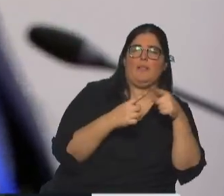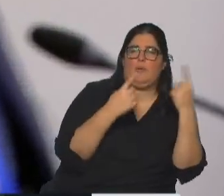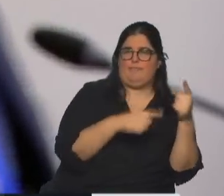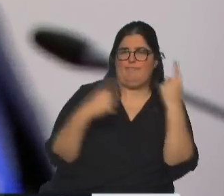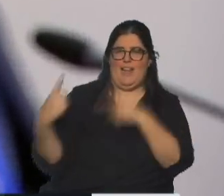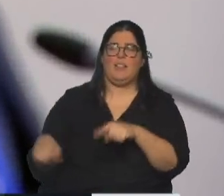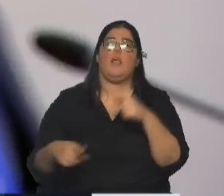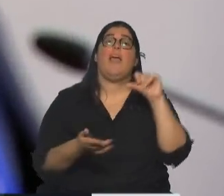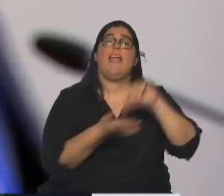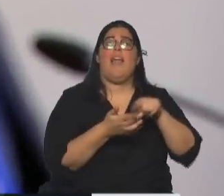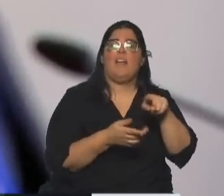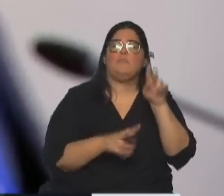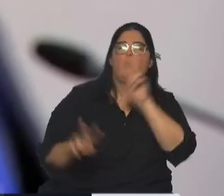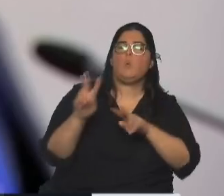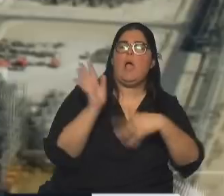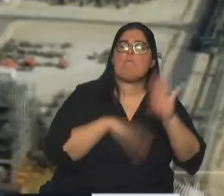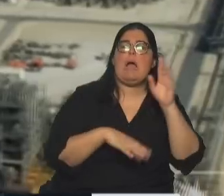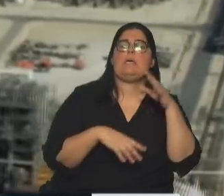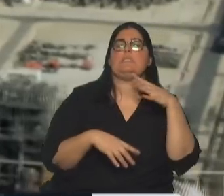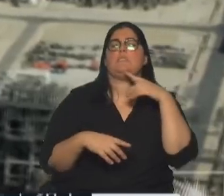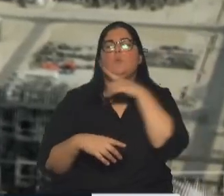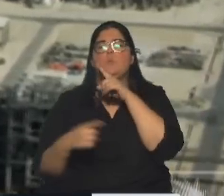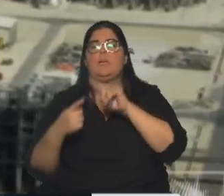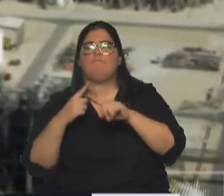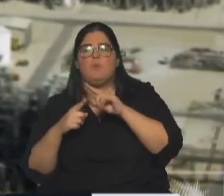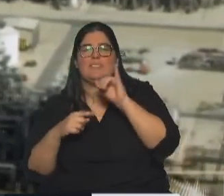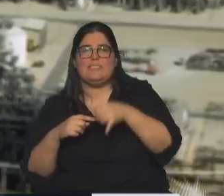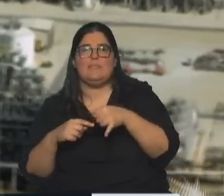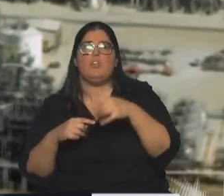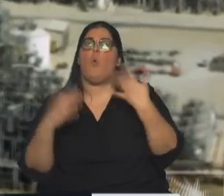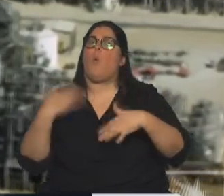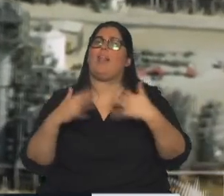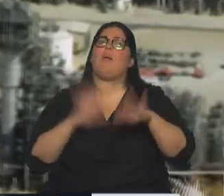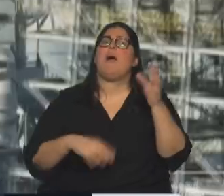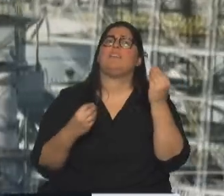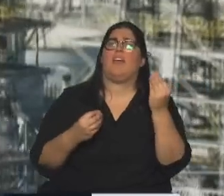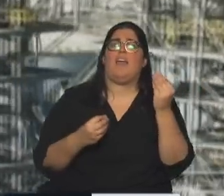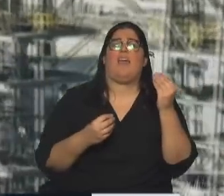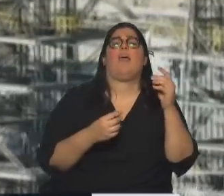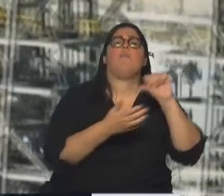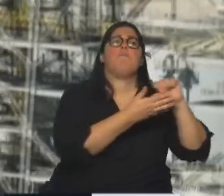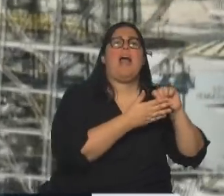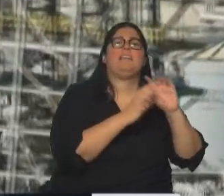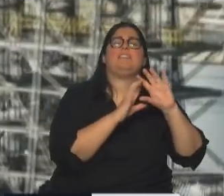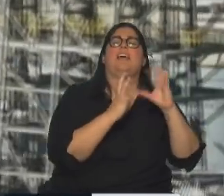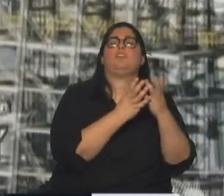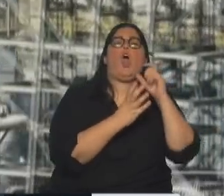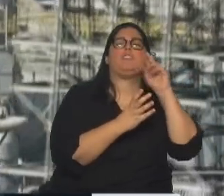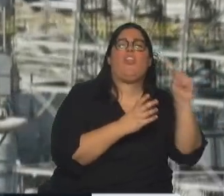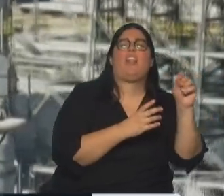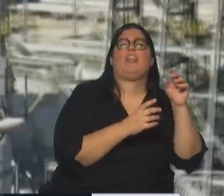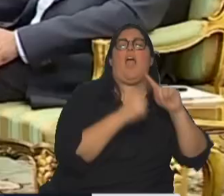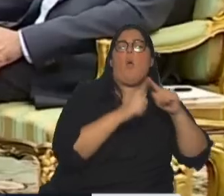le conviene profundizar la relación con Moscú, pero necesita con más urgencia el acuerdo con Occidente que le permita vender libremente